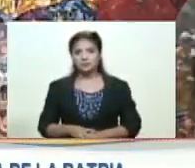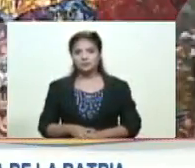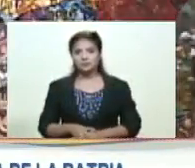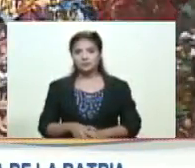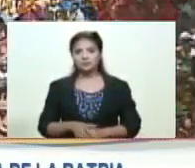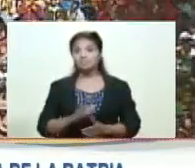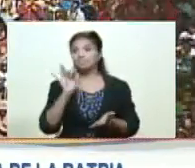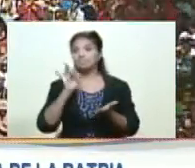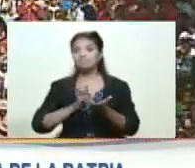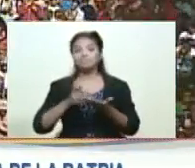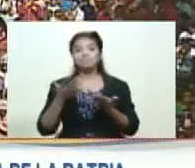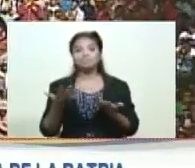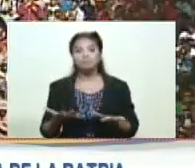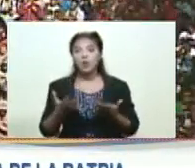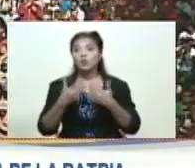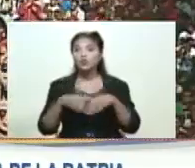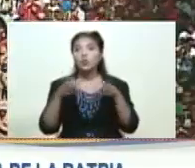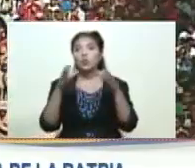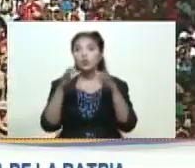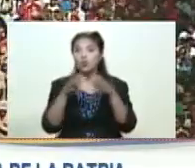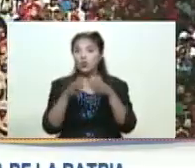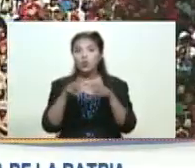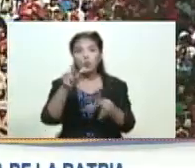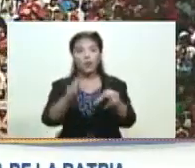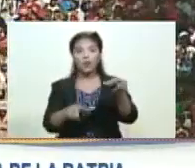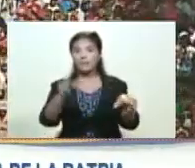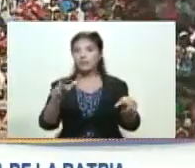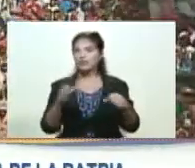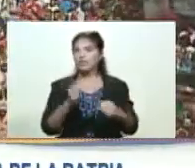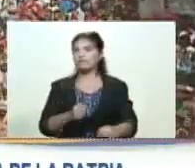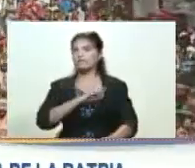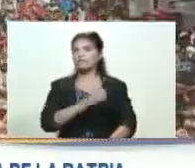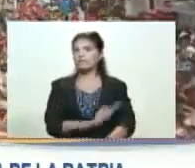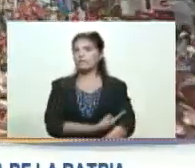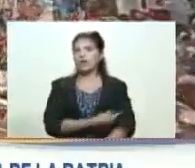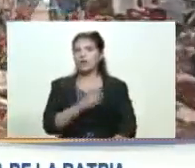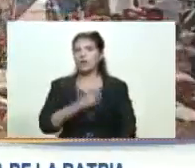trajo la llegada de un grupo de extremistas,